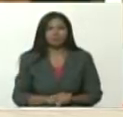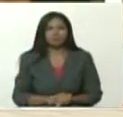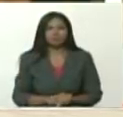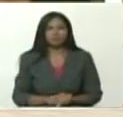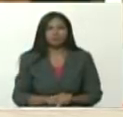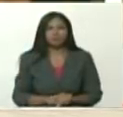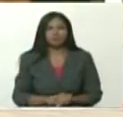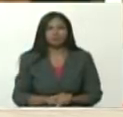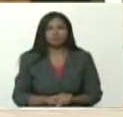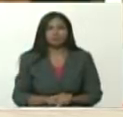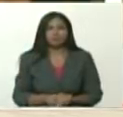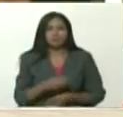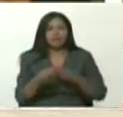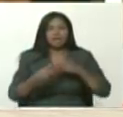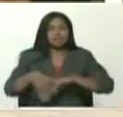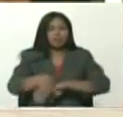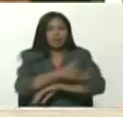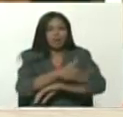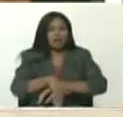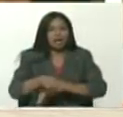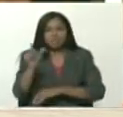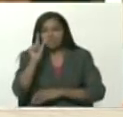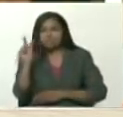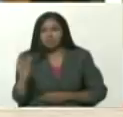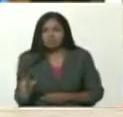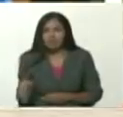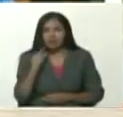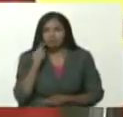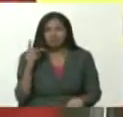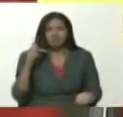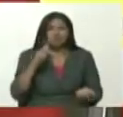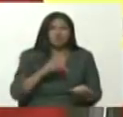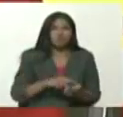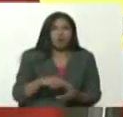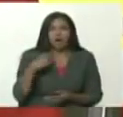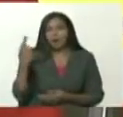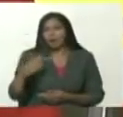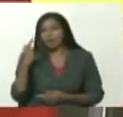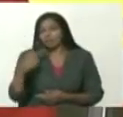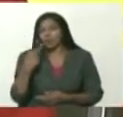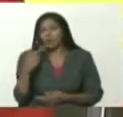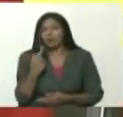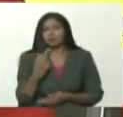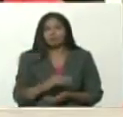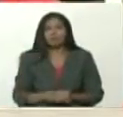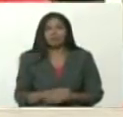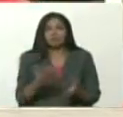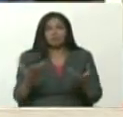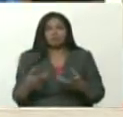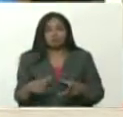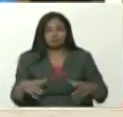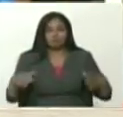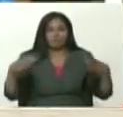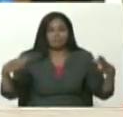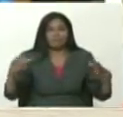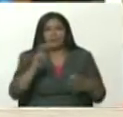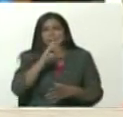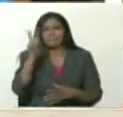¿Qué hace por la calle de Roma? Y me hizo pasar a un restaurante. Y nos brindó tremenda